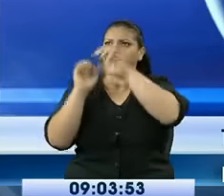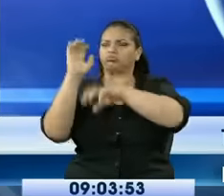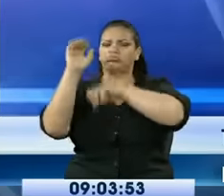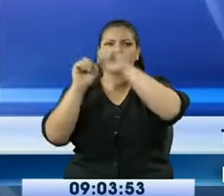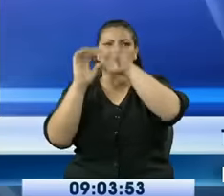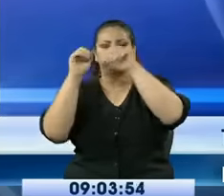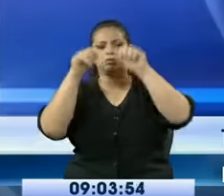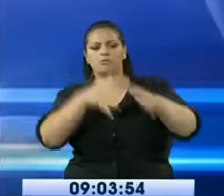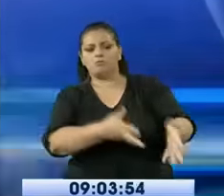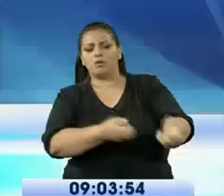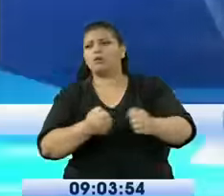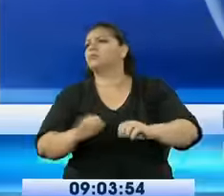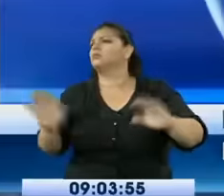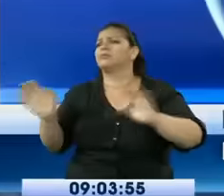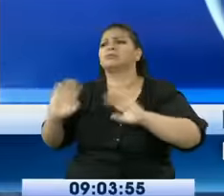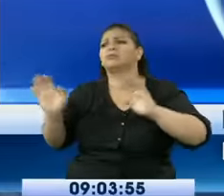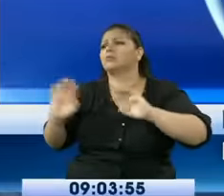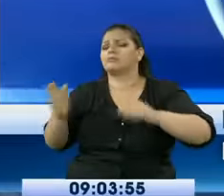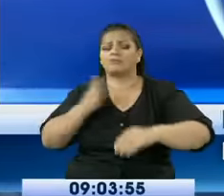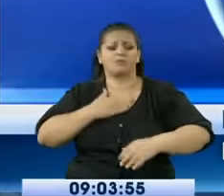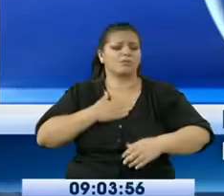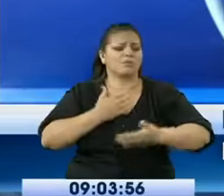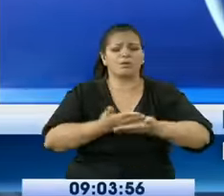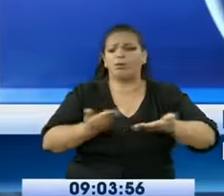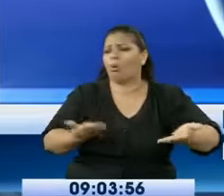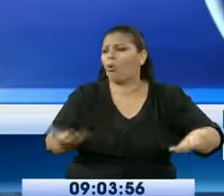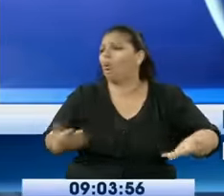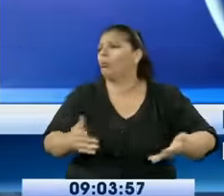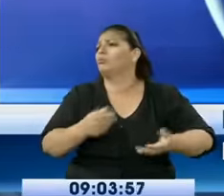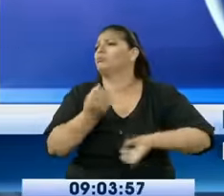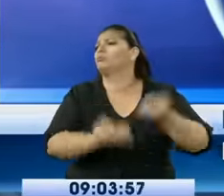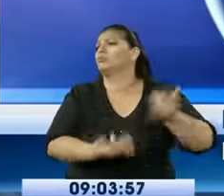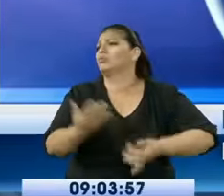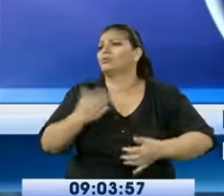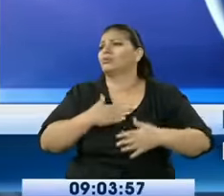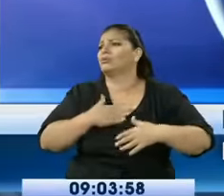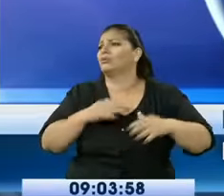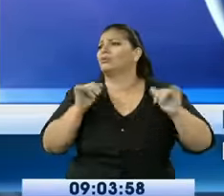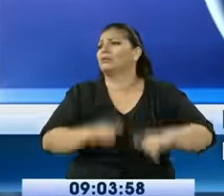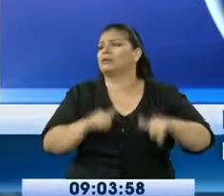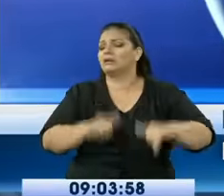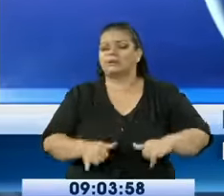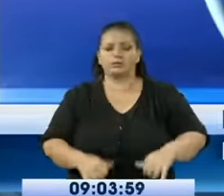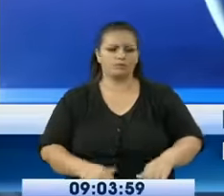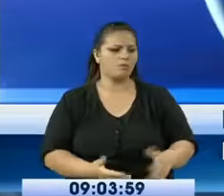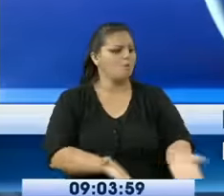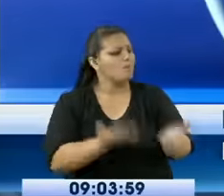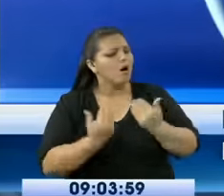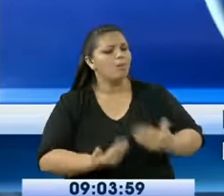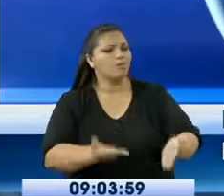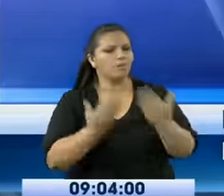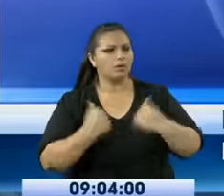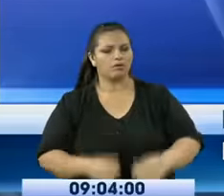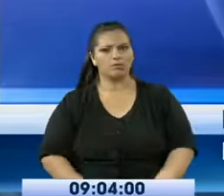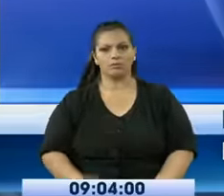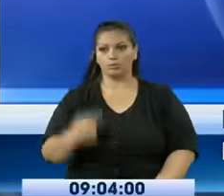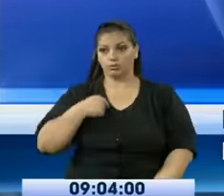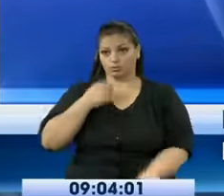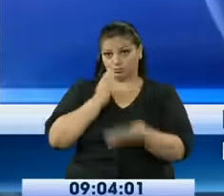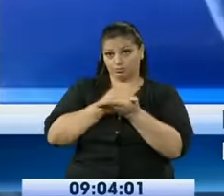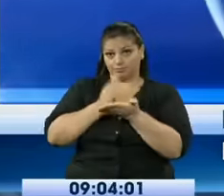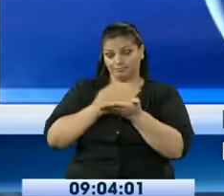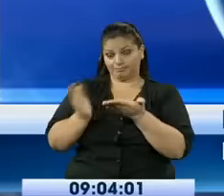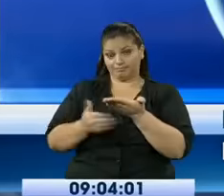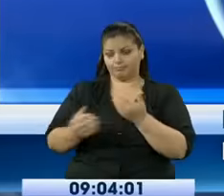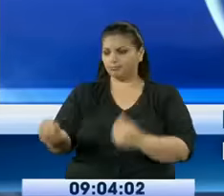salir. Pues estaba preocupado, pues se le ha quemado todo hasta acá. Yo estaba cocinando cuando dijeron se quema Huguito y salimos todos